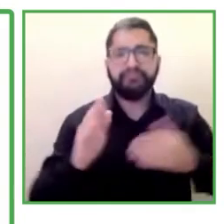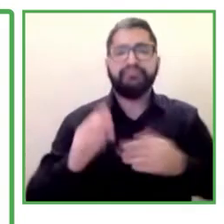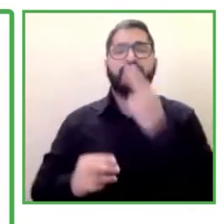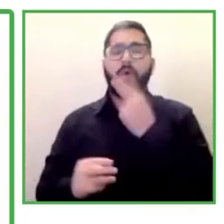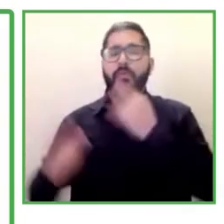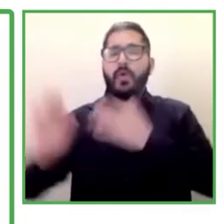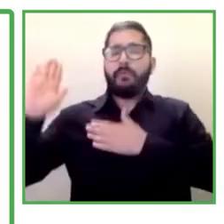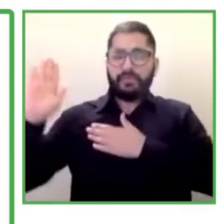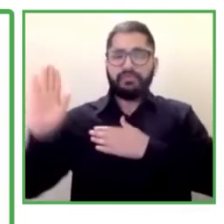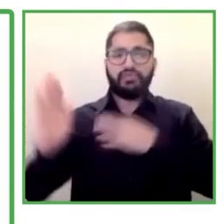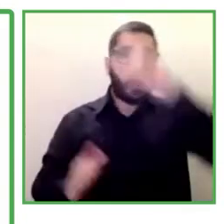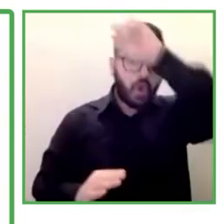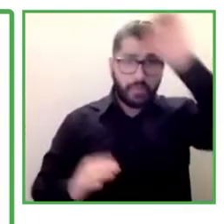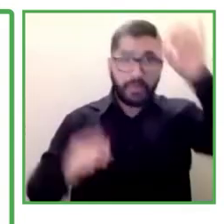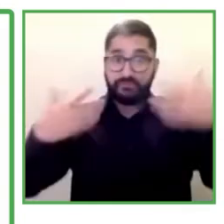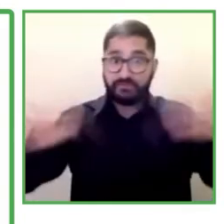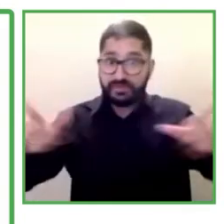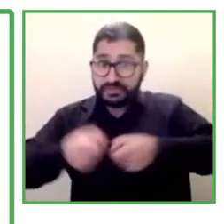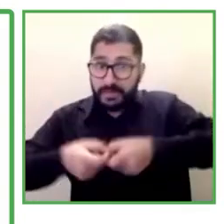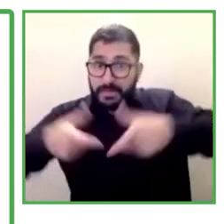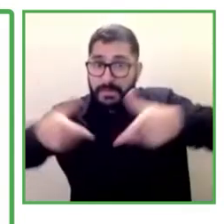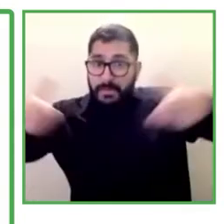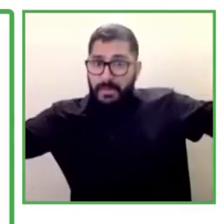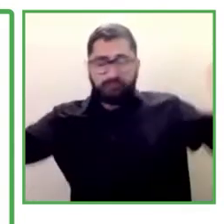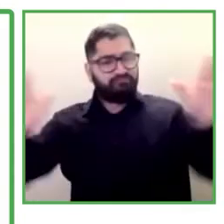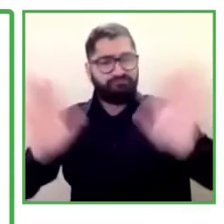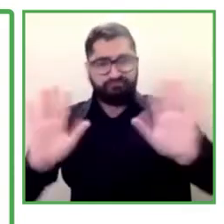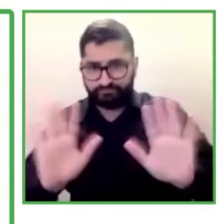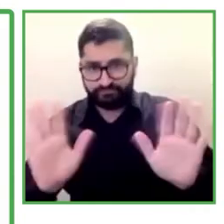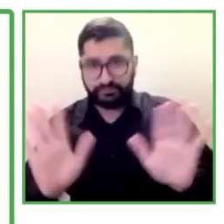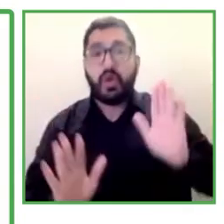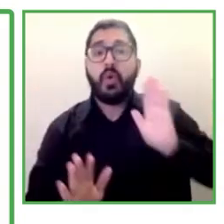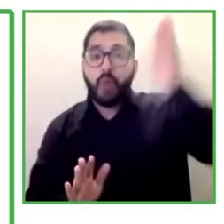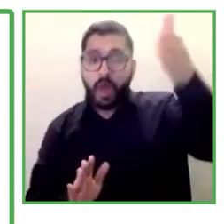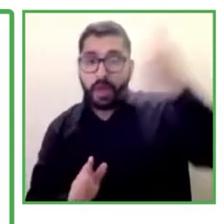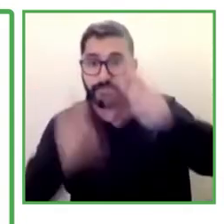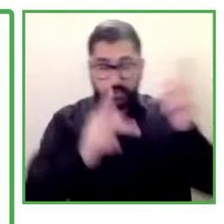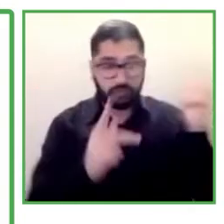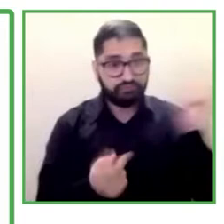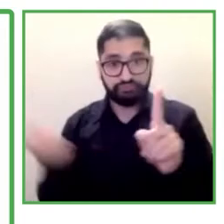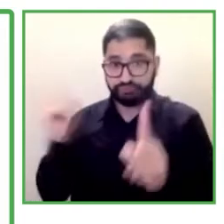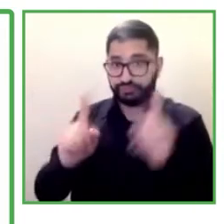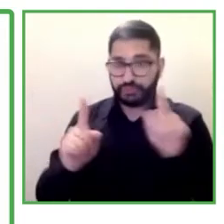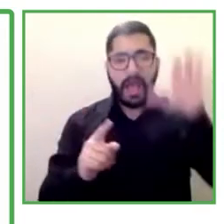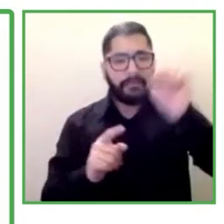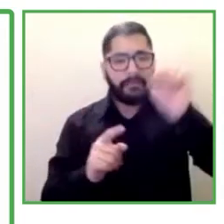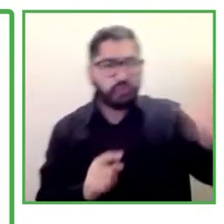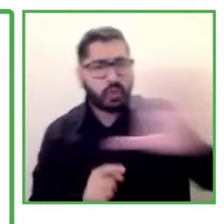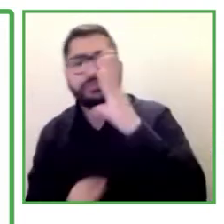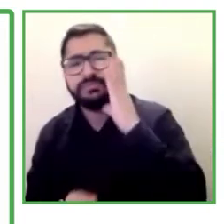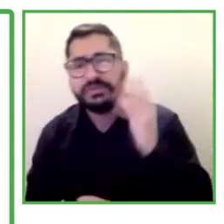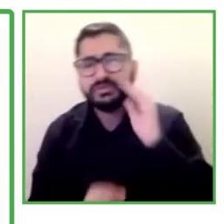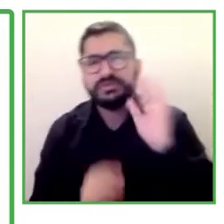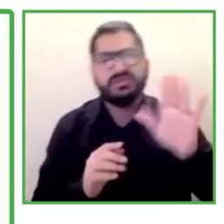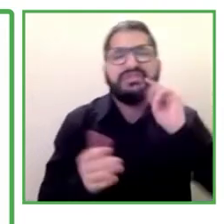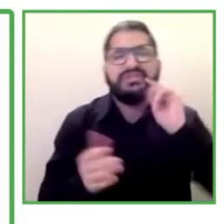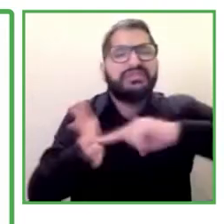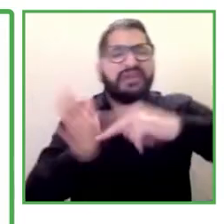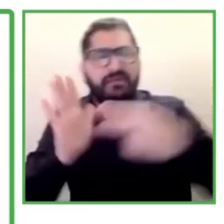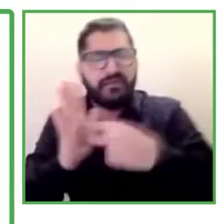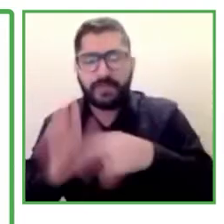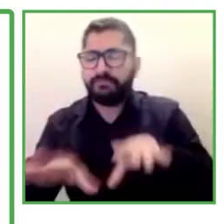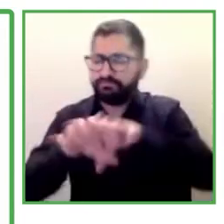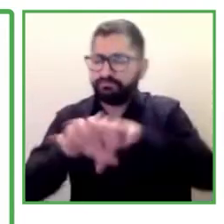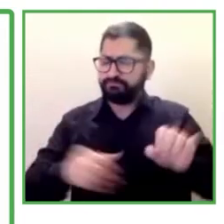a elaborar más detalles sobre qué es el Pacto de Productividad. Solo mencionar la importancia de tener una visión